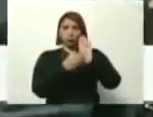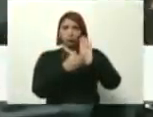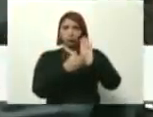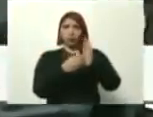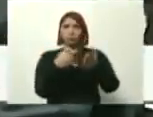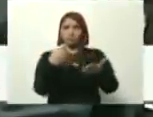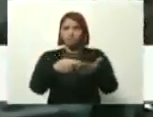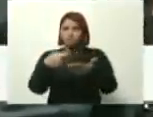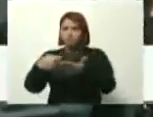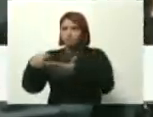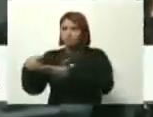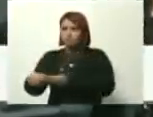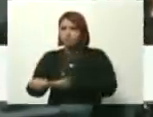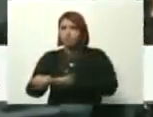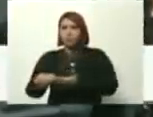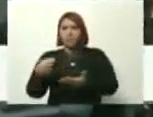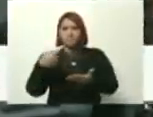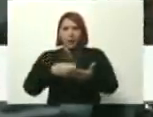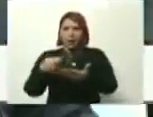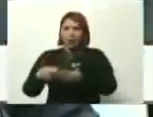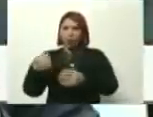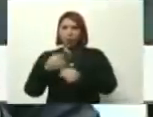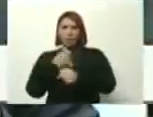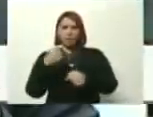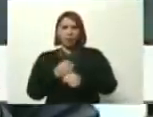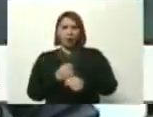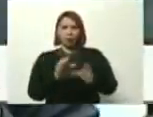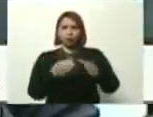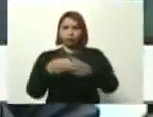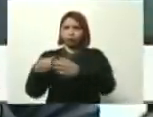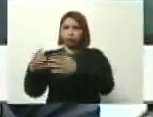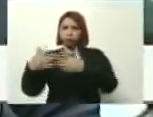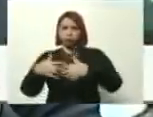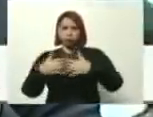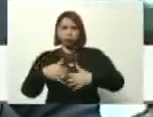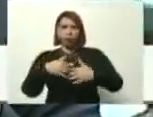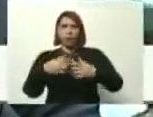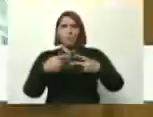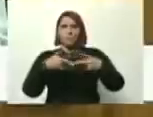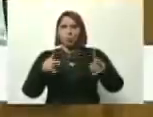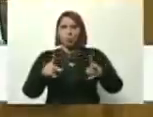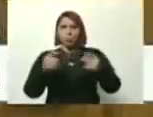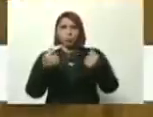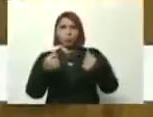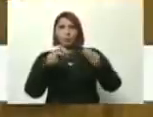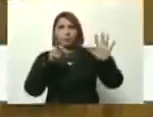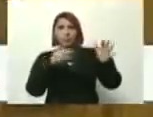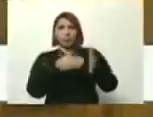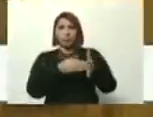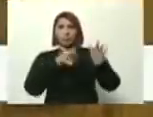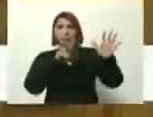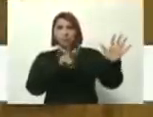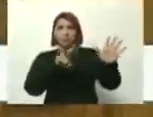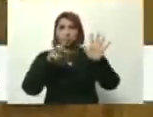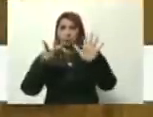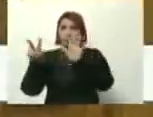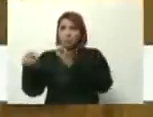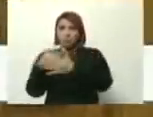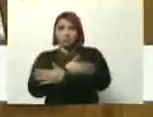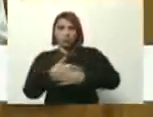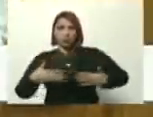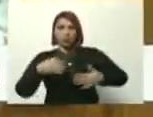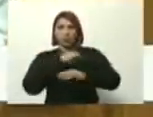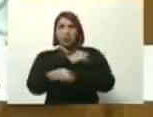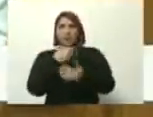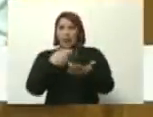gastos para pagos laborales del sector público en un monto de 7.777 millones,